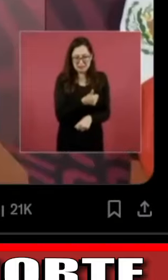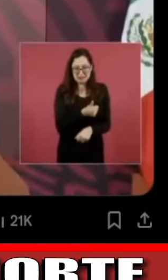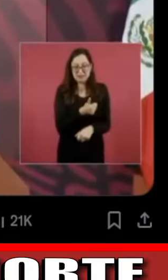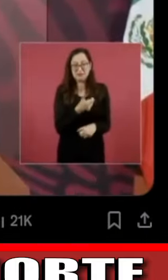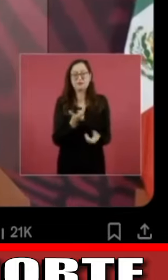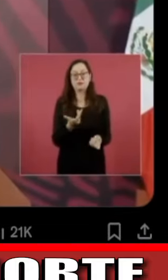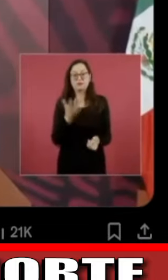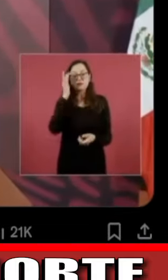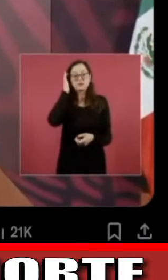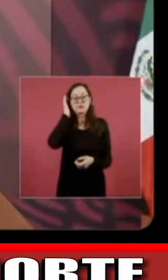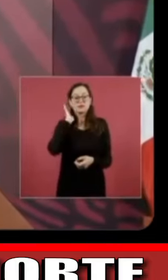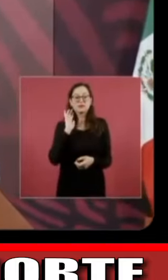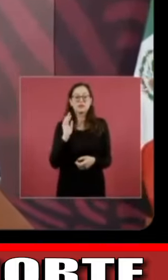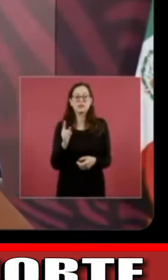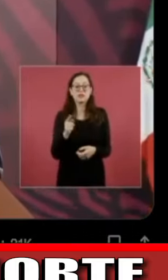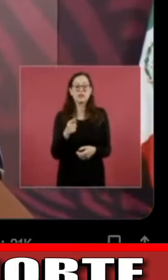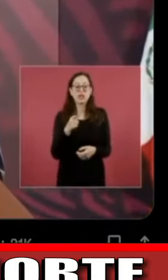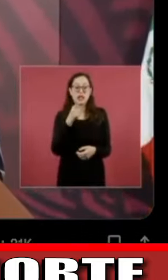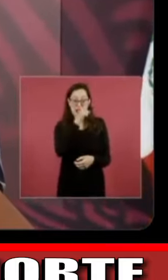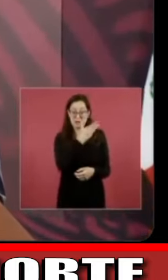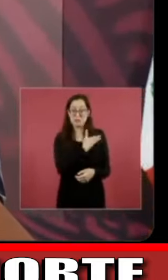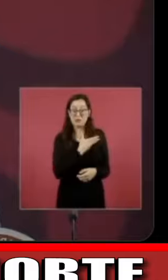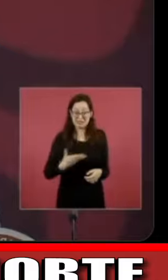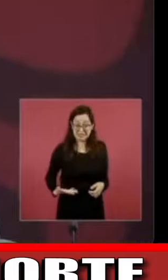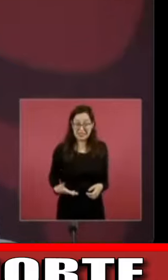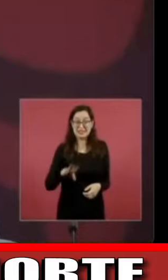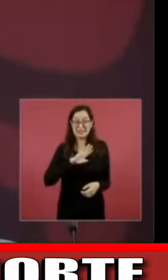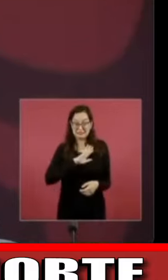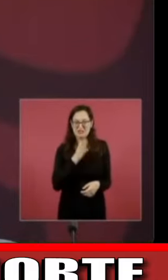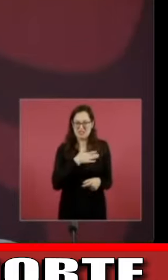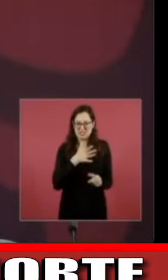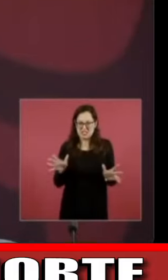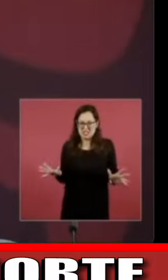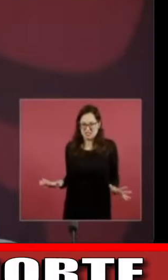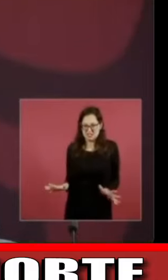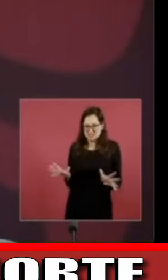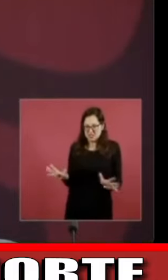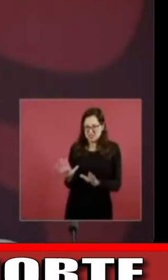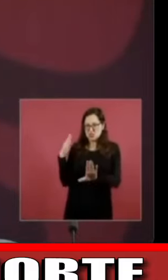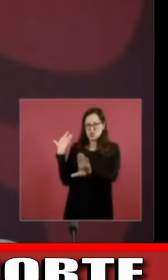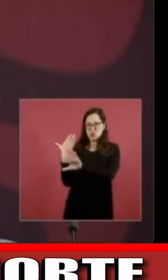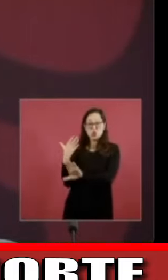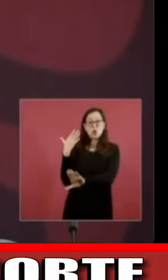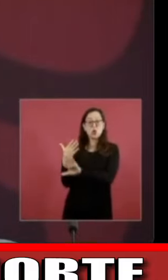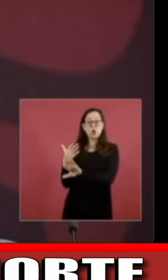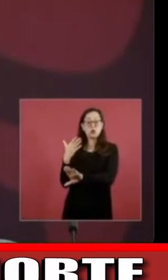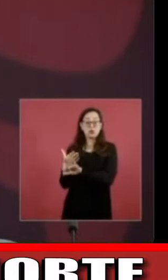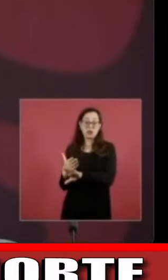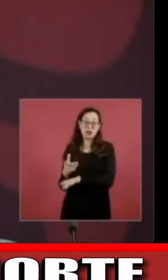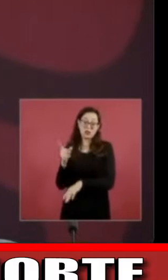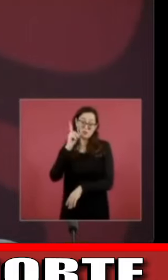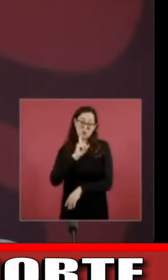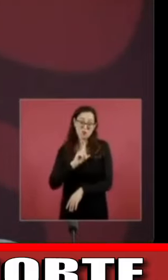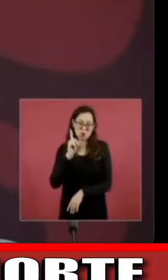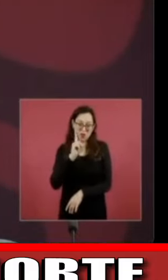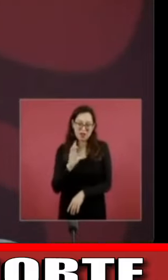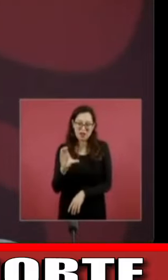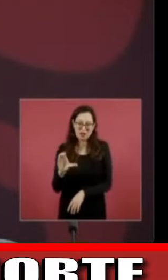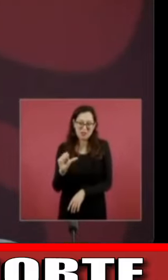Y pues sí todo lo que conllevó estos Invasores españoles y pues todos los eh